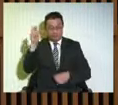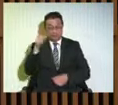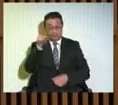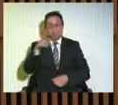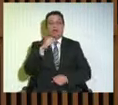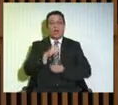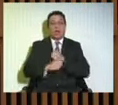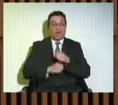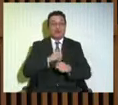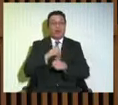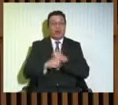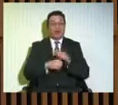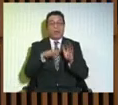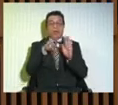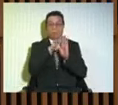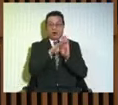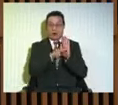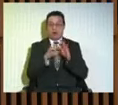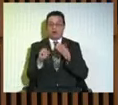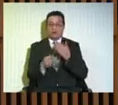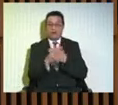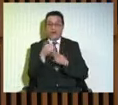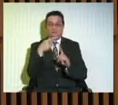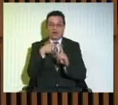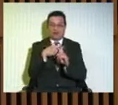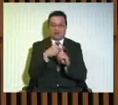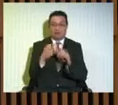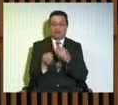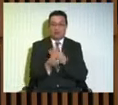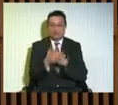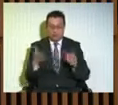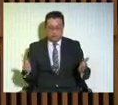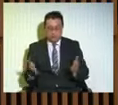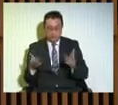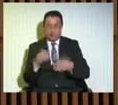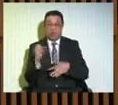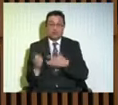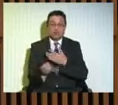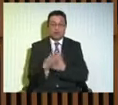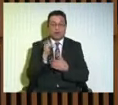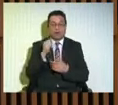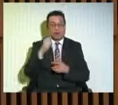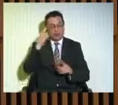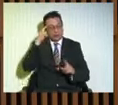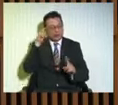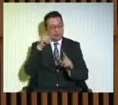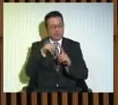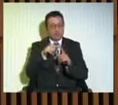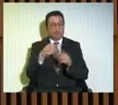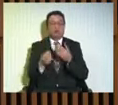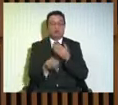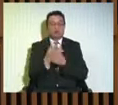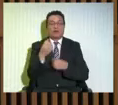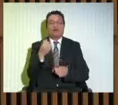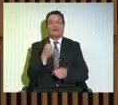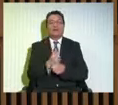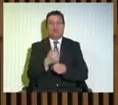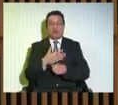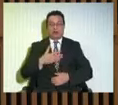año agregando programas nuevos, beneficios nuevos, énfasis nuevos y lineamientos que guían nuestro